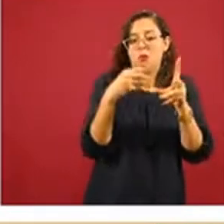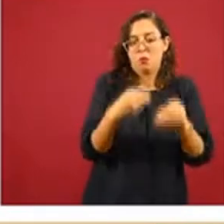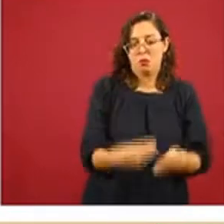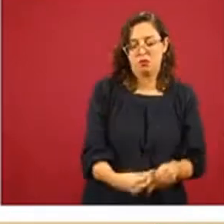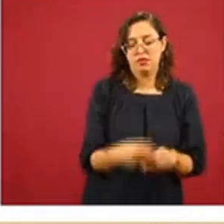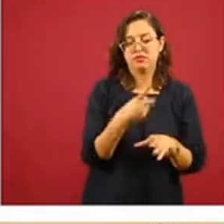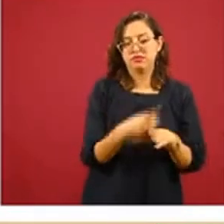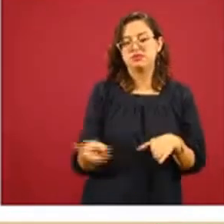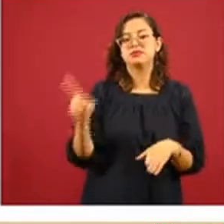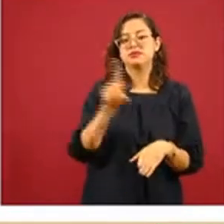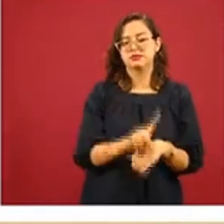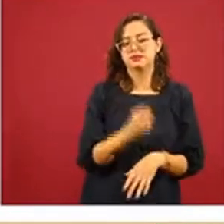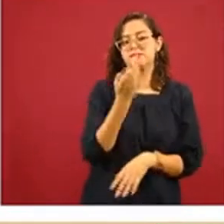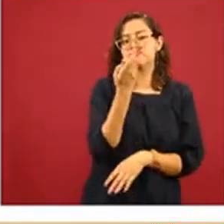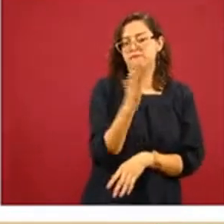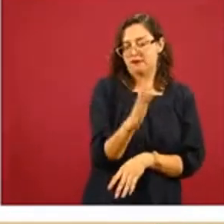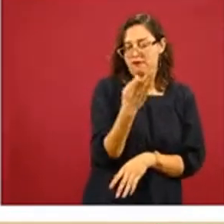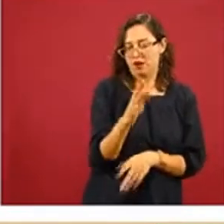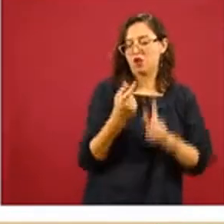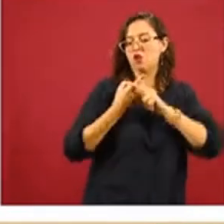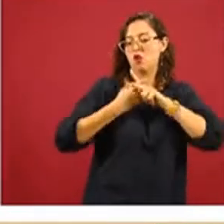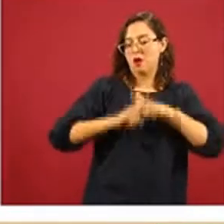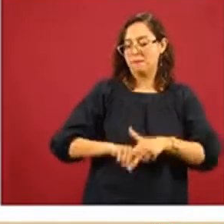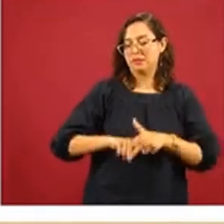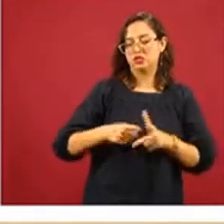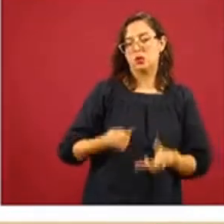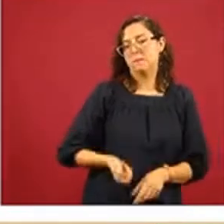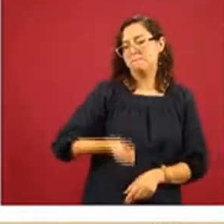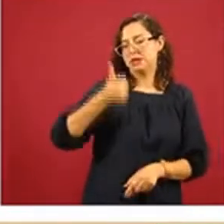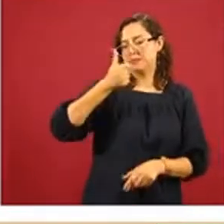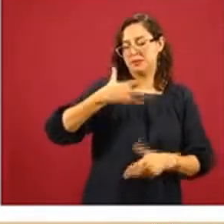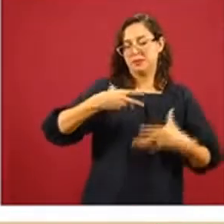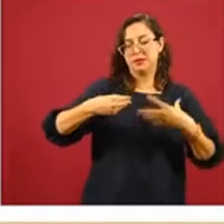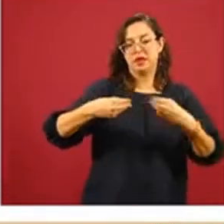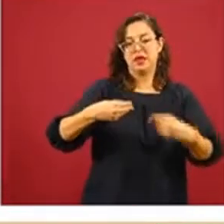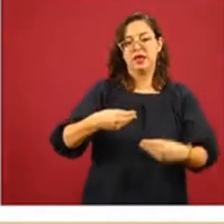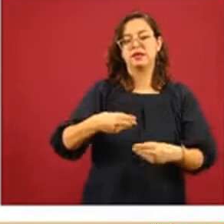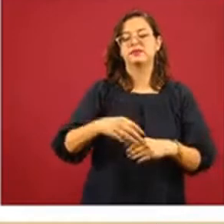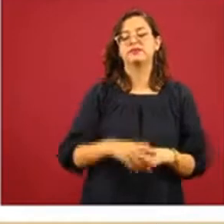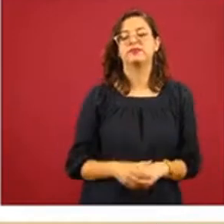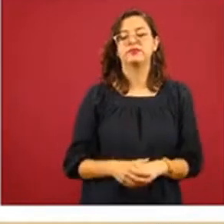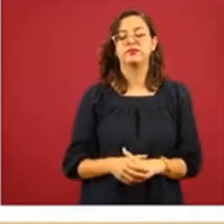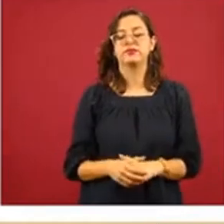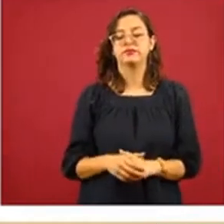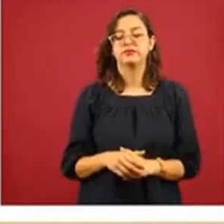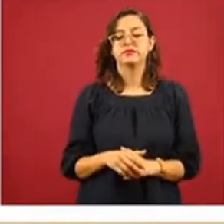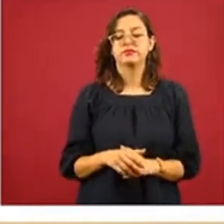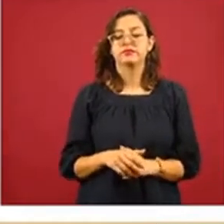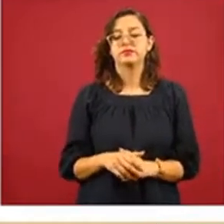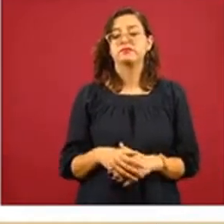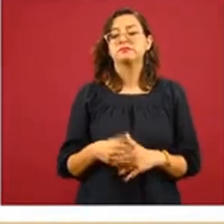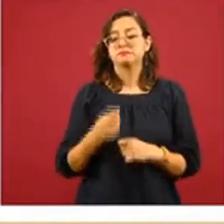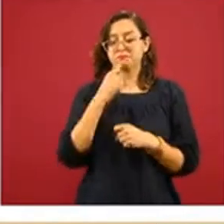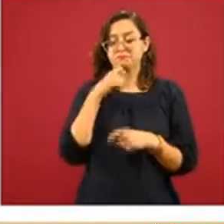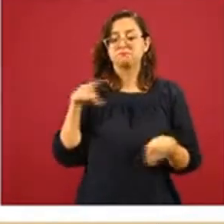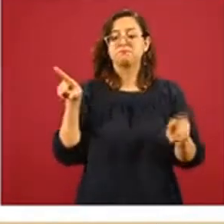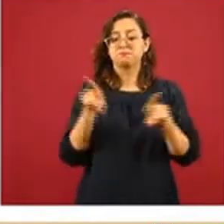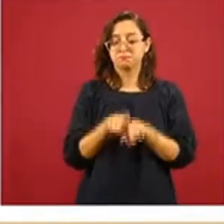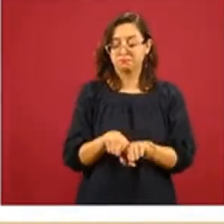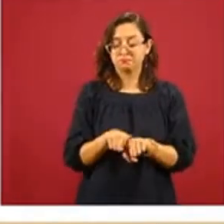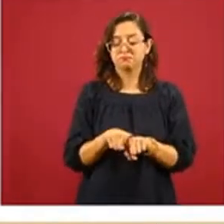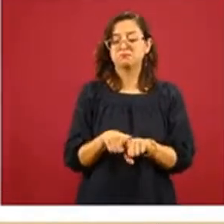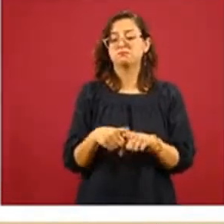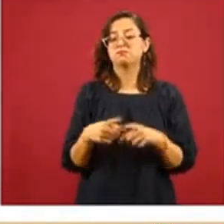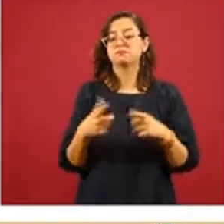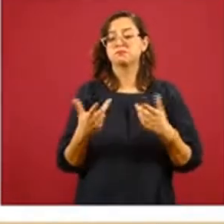hasta el momento desde que inició ese primer caso la noche del 27 de febrero. Asimismo, dentro de este